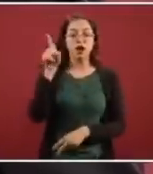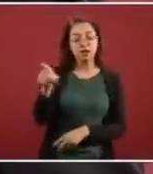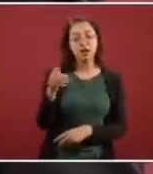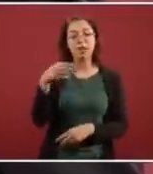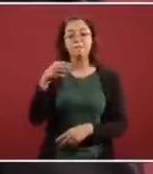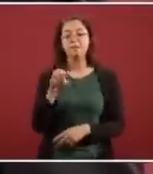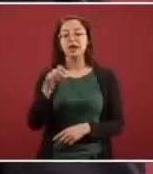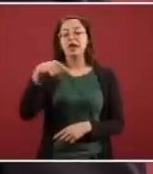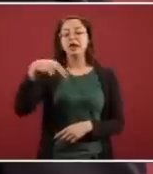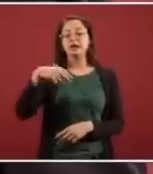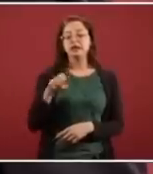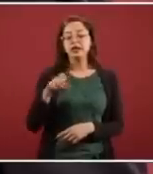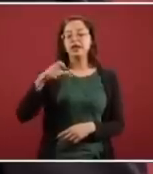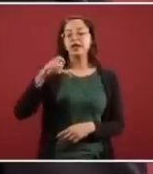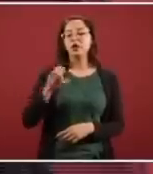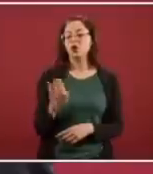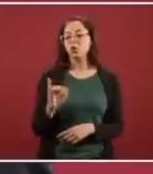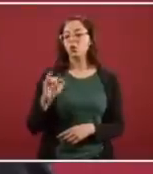Nenecuilco porque